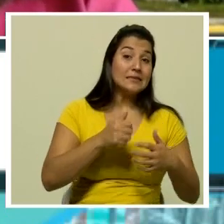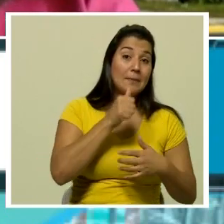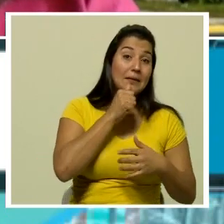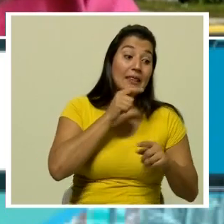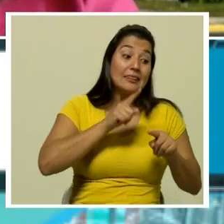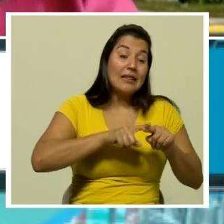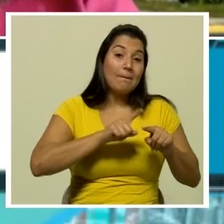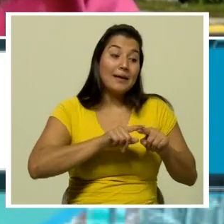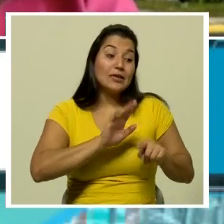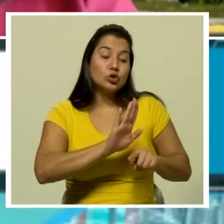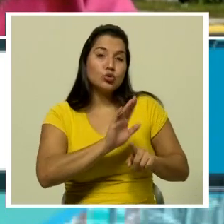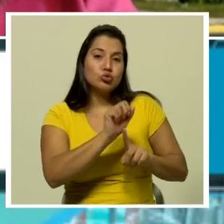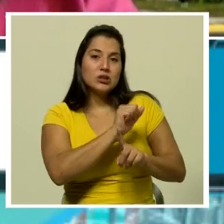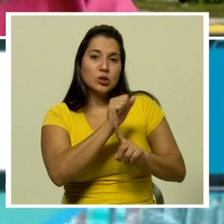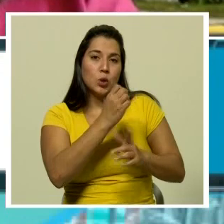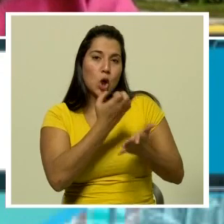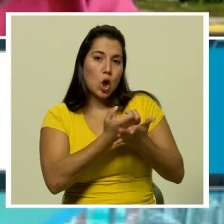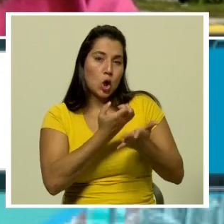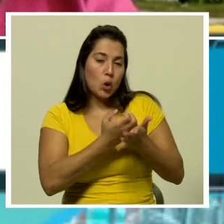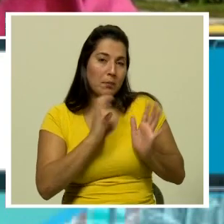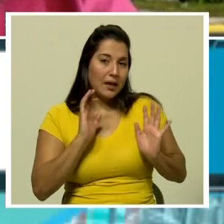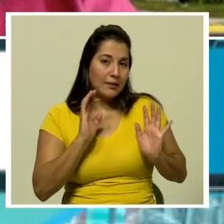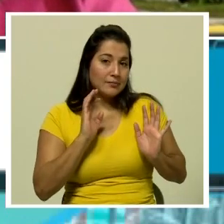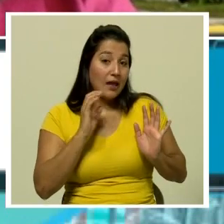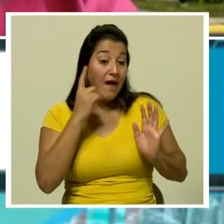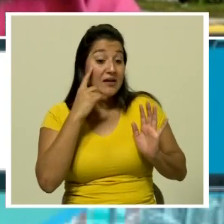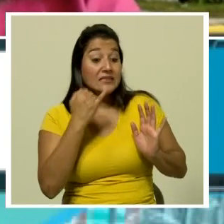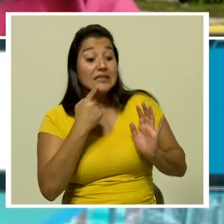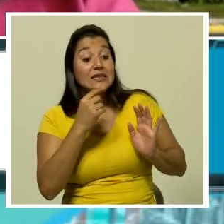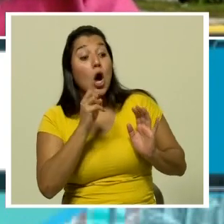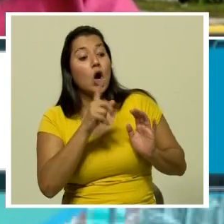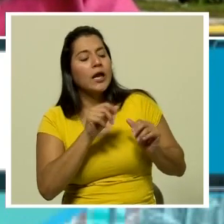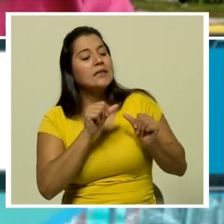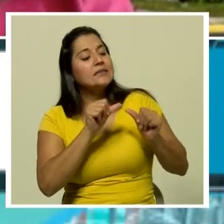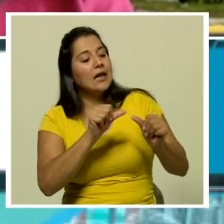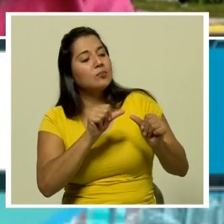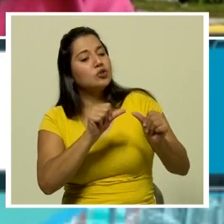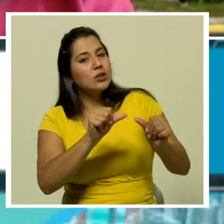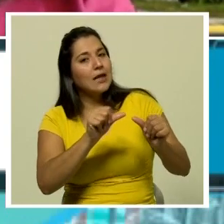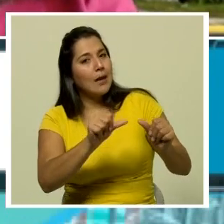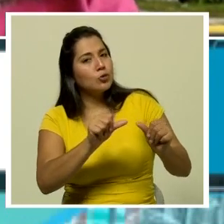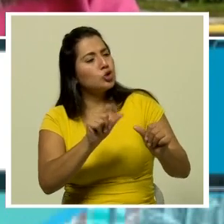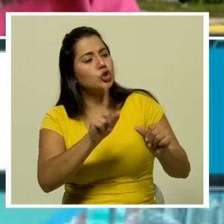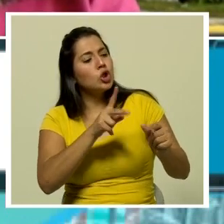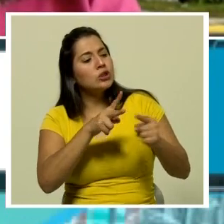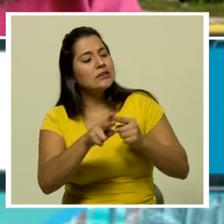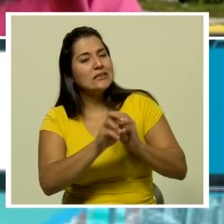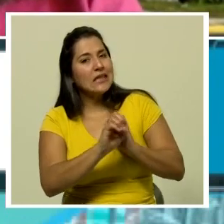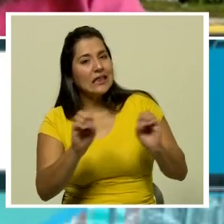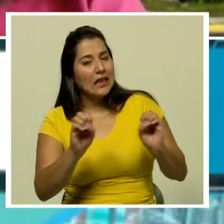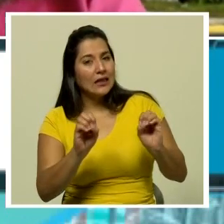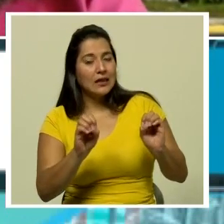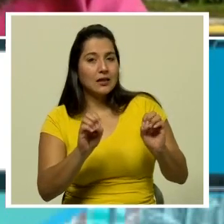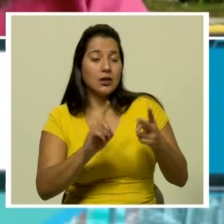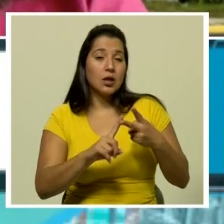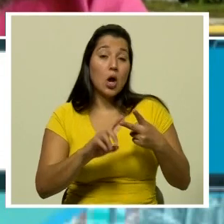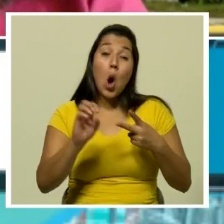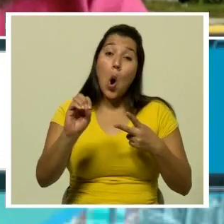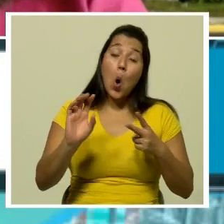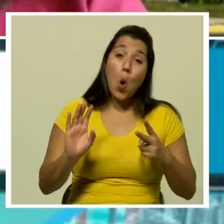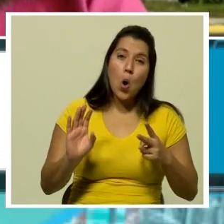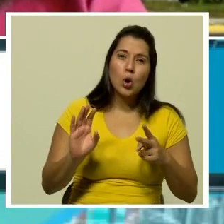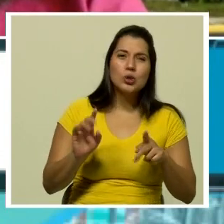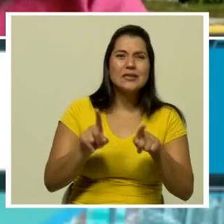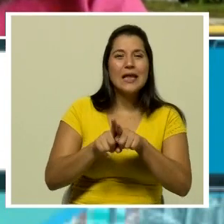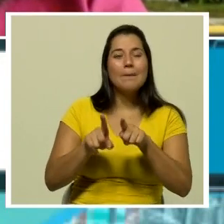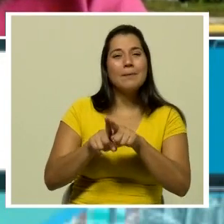solvente es para decir, ok, sostenemos sin dividendos, pero no despedimos a nadie. Tenemos la experiencia